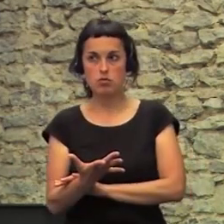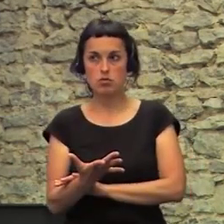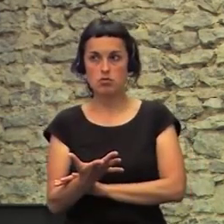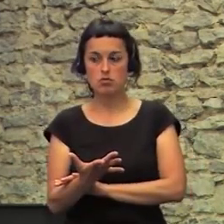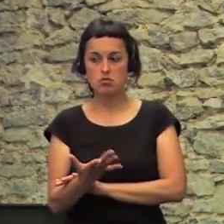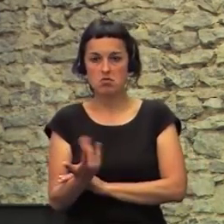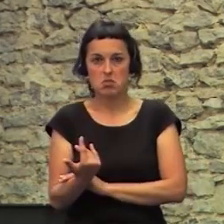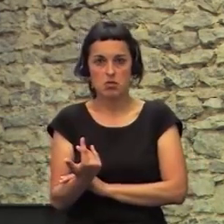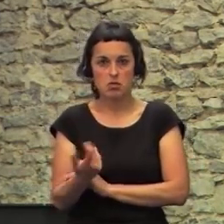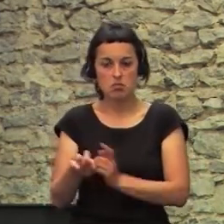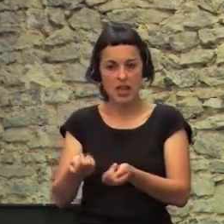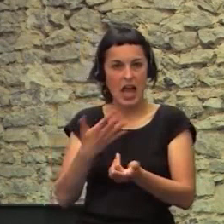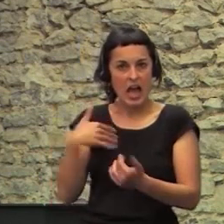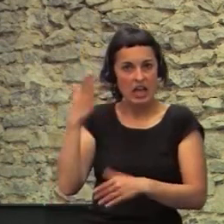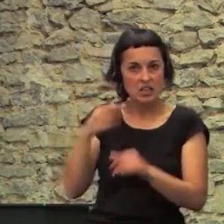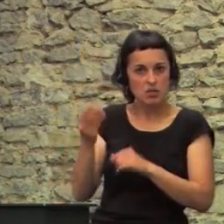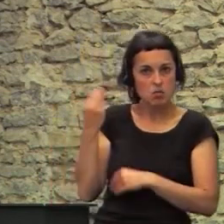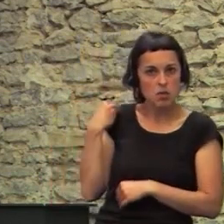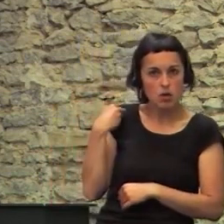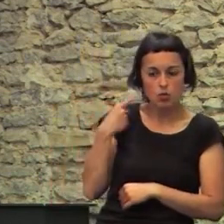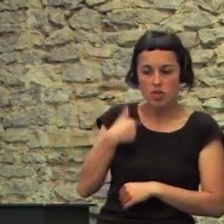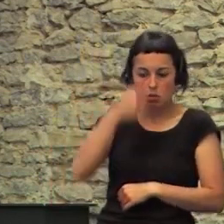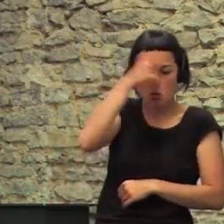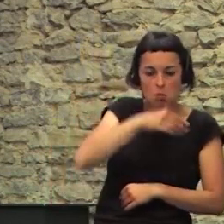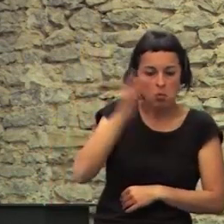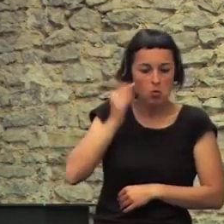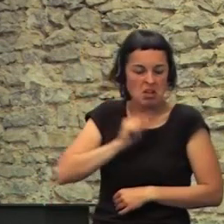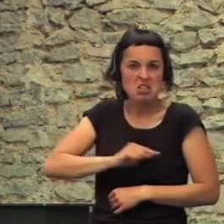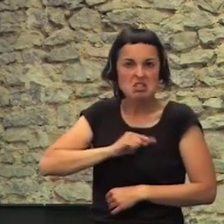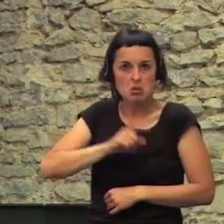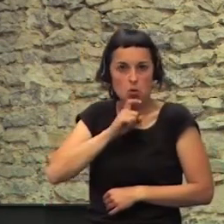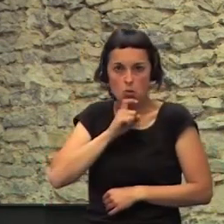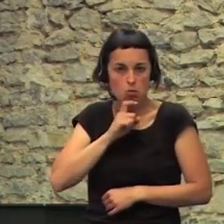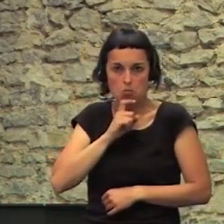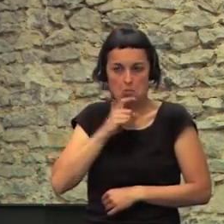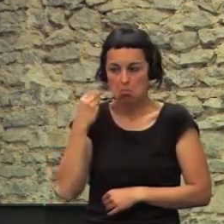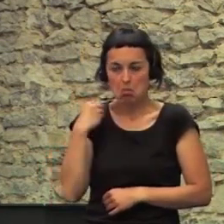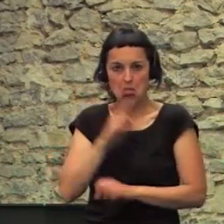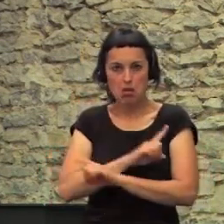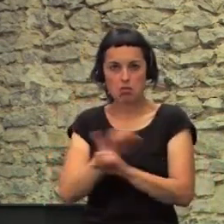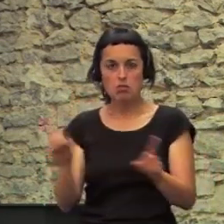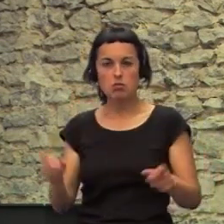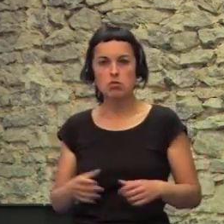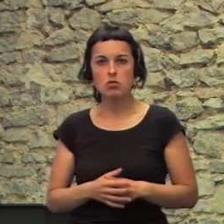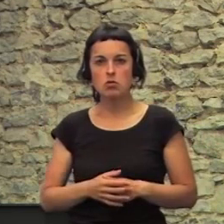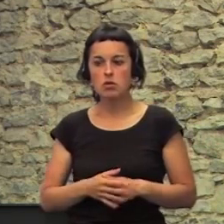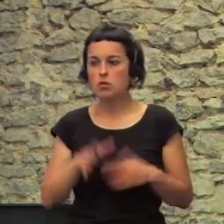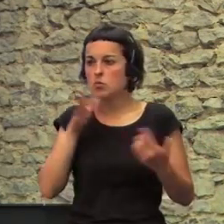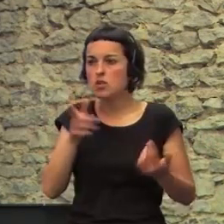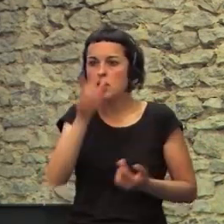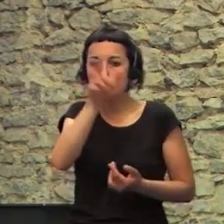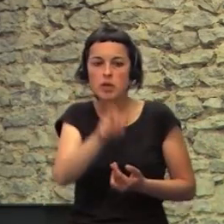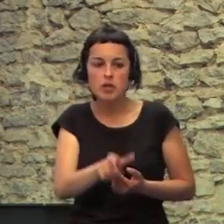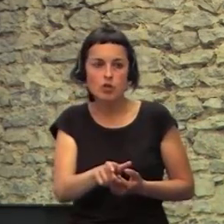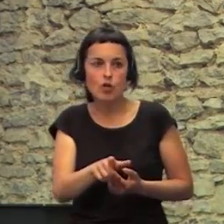antes de asignarnos un sexo? O sea, a nadie nos preguntan. Porque estas personas tendrían que ser de alguna forma